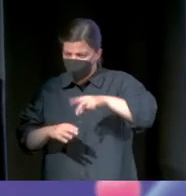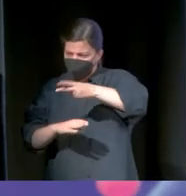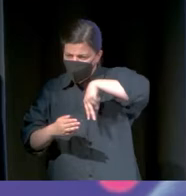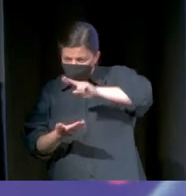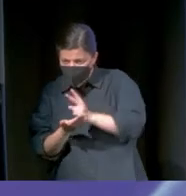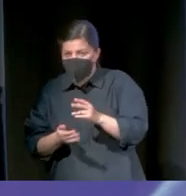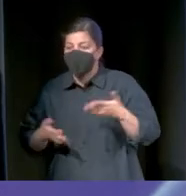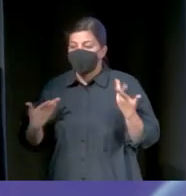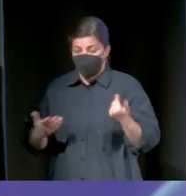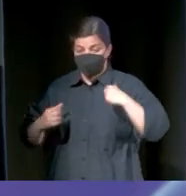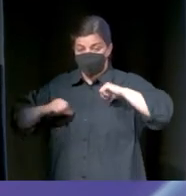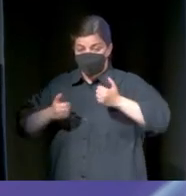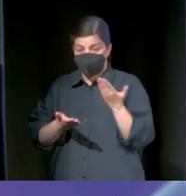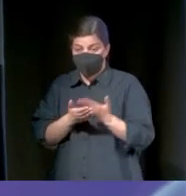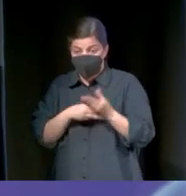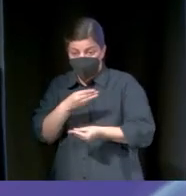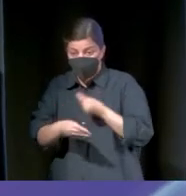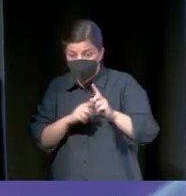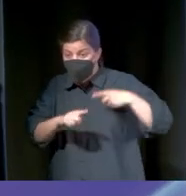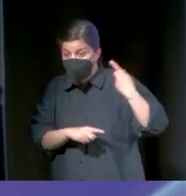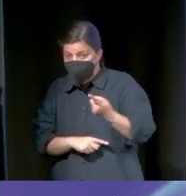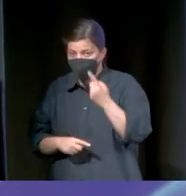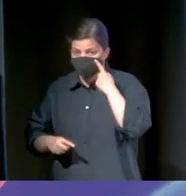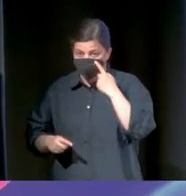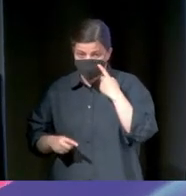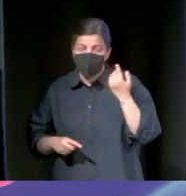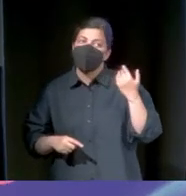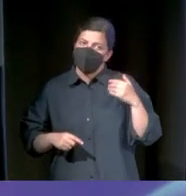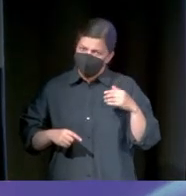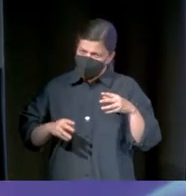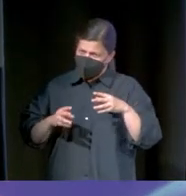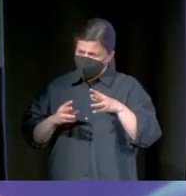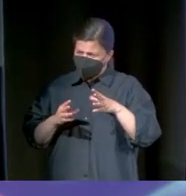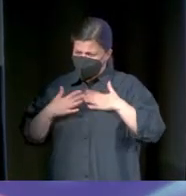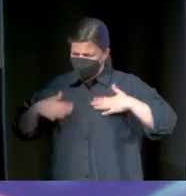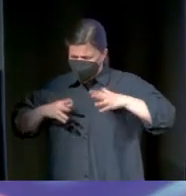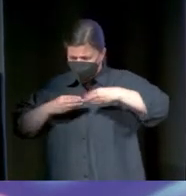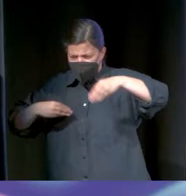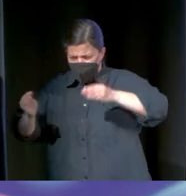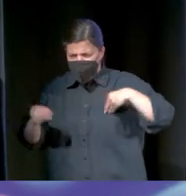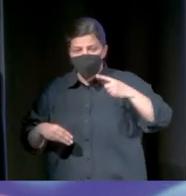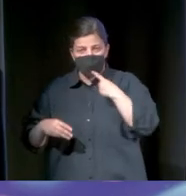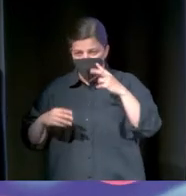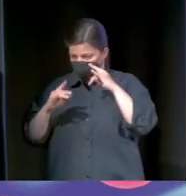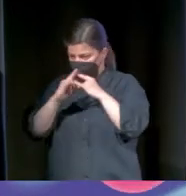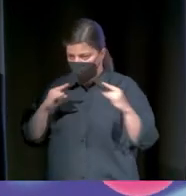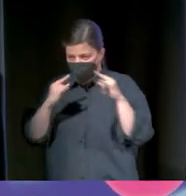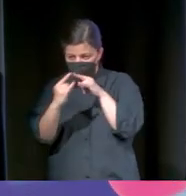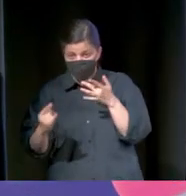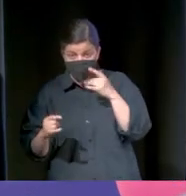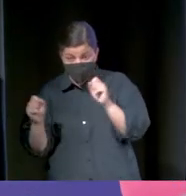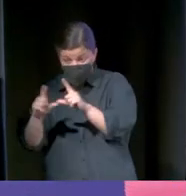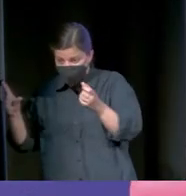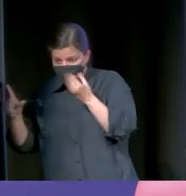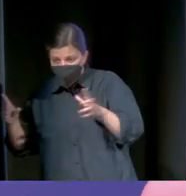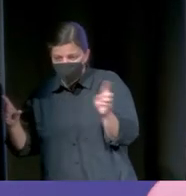entonces hice esta clase de acro yoga y luego fíjate ya dije te la acrobática yo me vi circense total yo dije si no me va la tele bien me